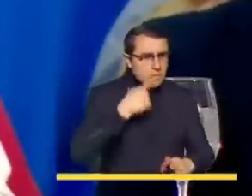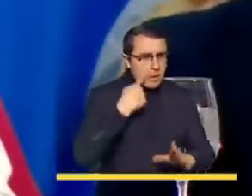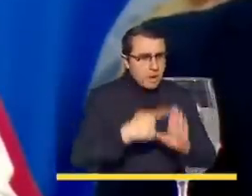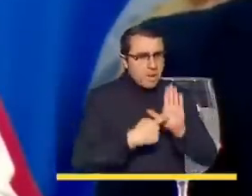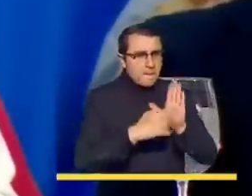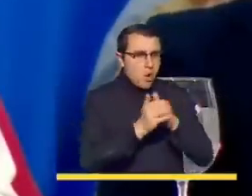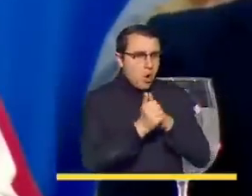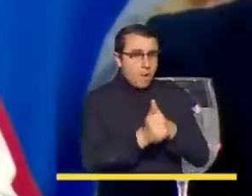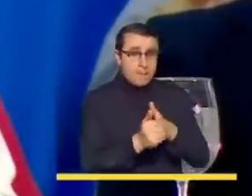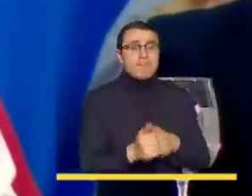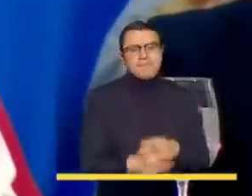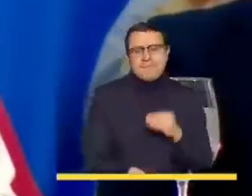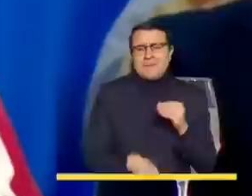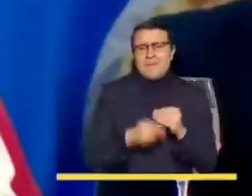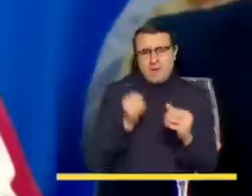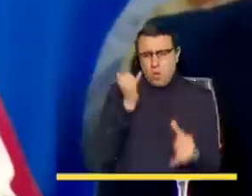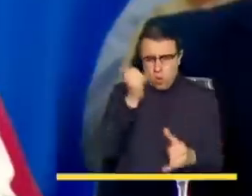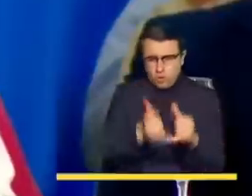Por último,